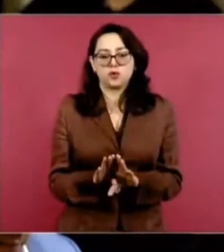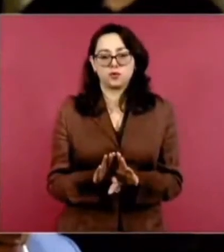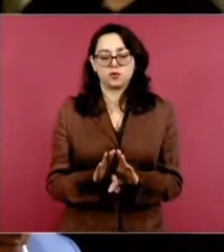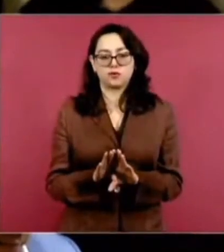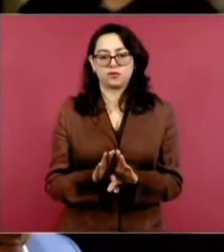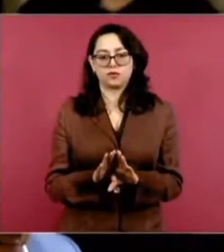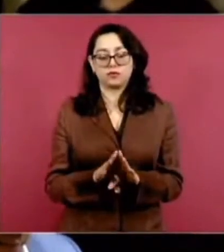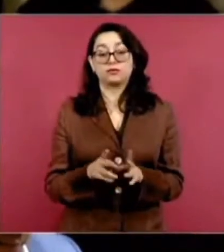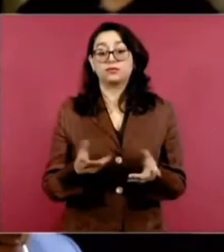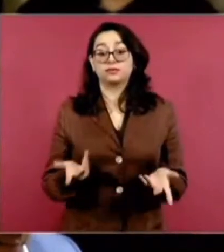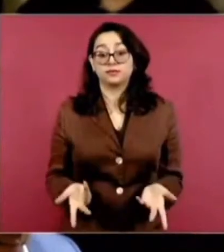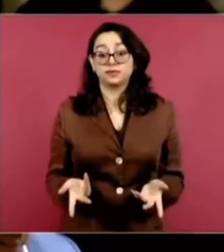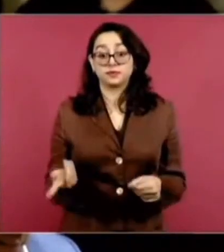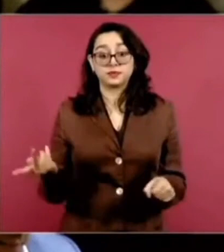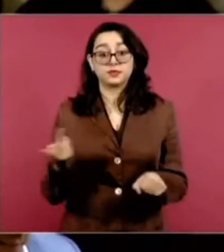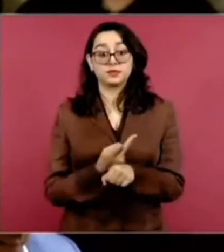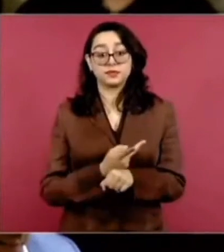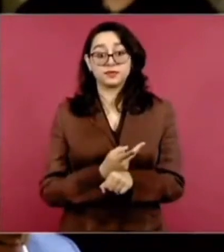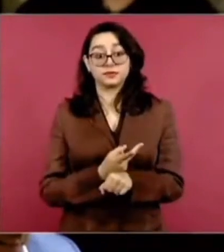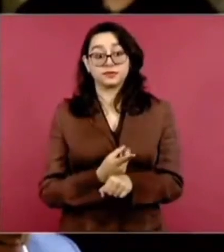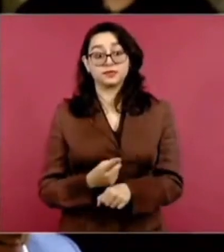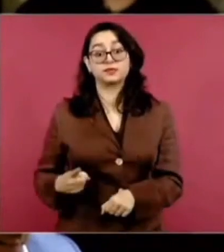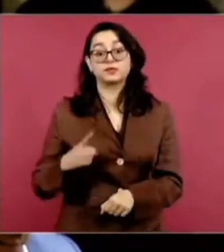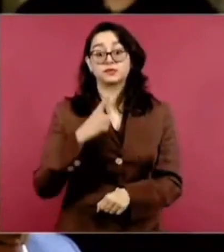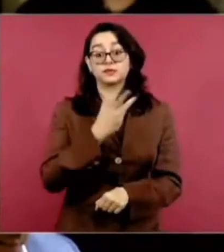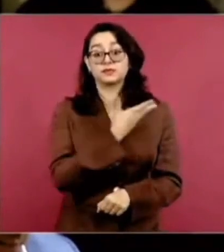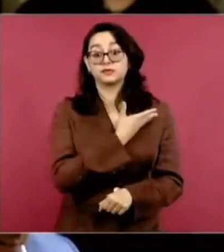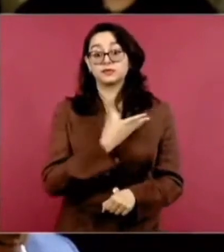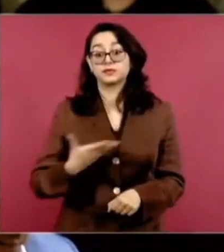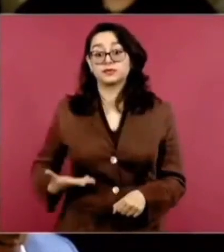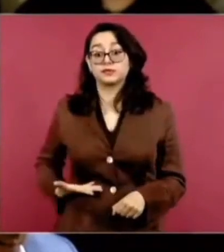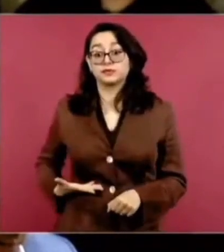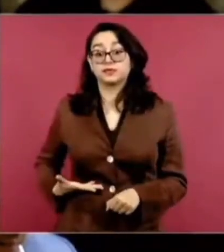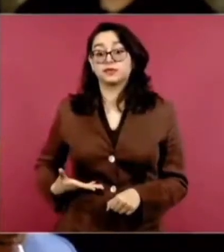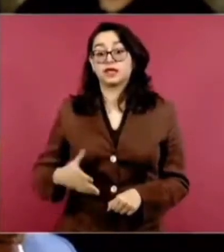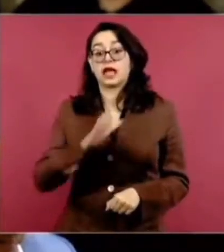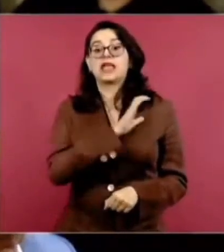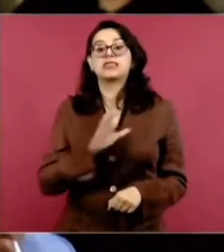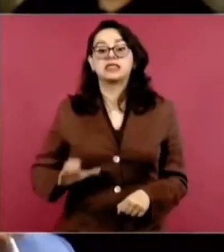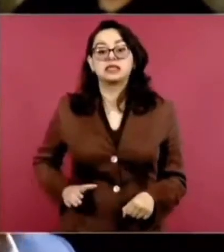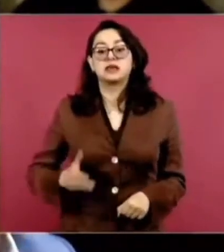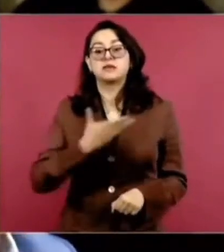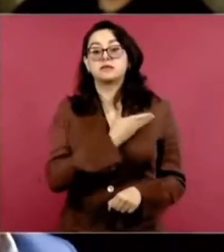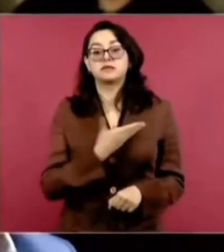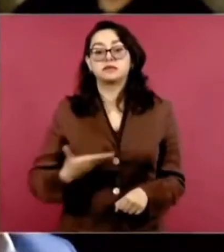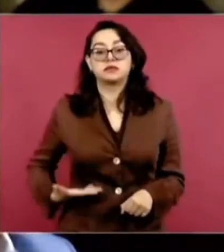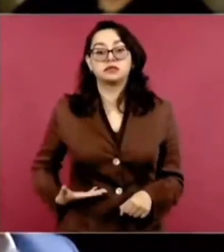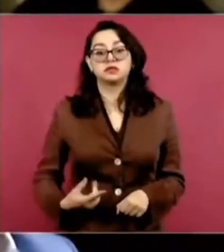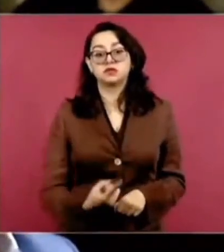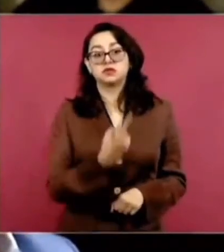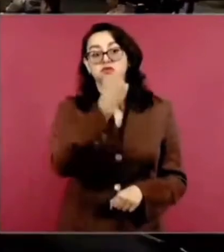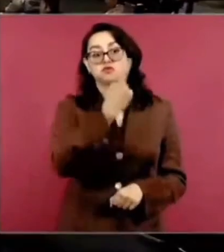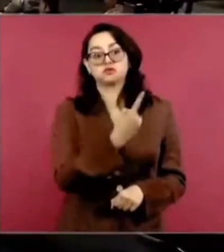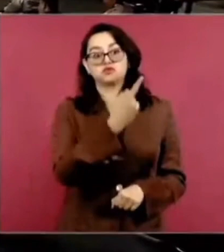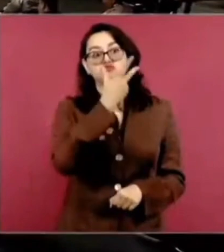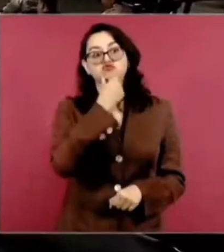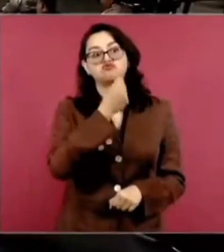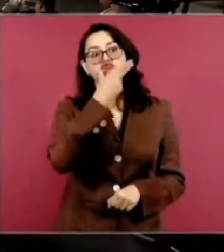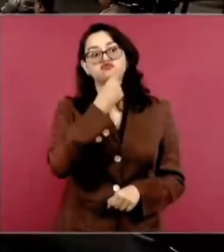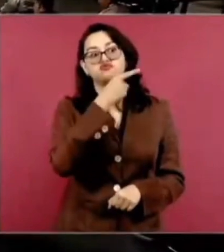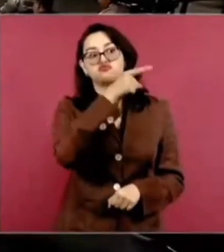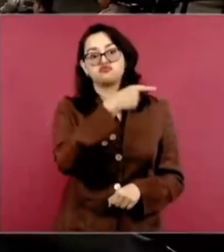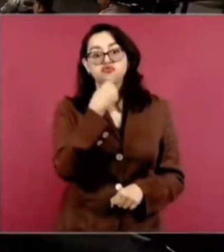uno de los aspirantes a la presidencia de Estados Unidos, el señor Vivek Ramaswamy, pues ha